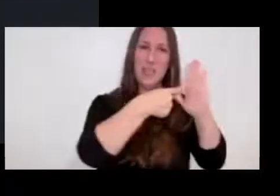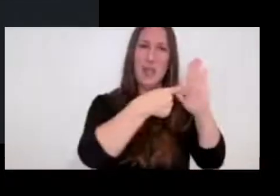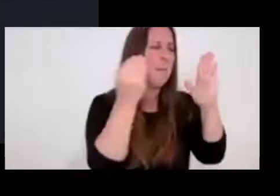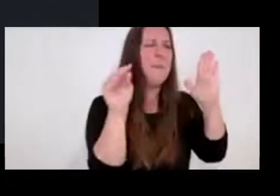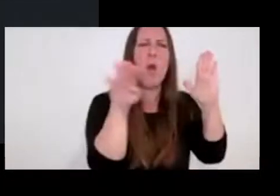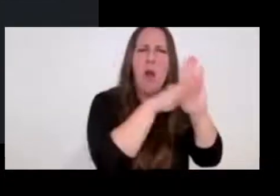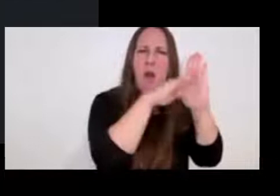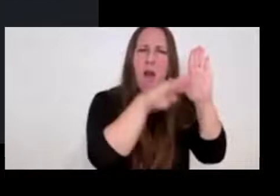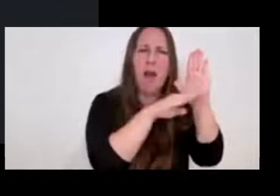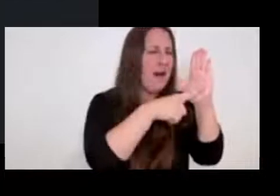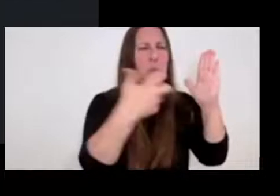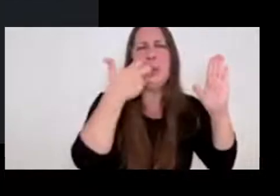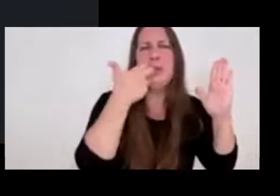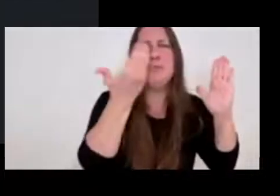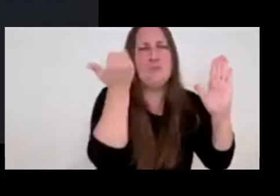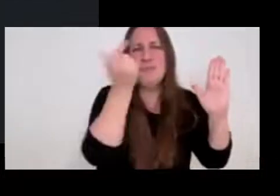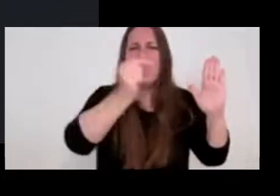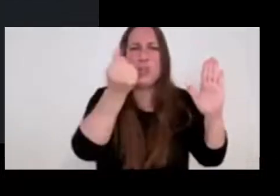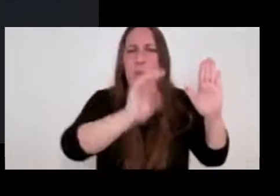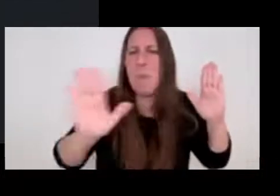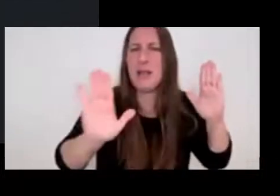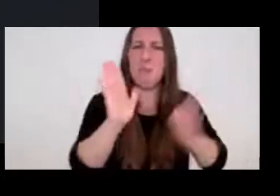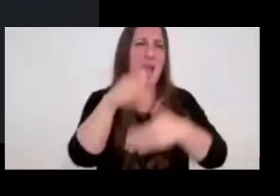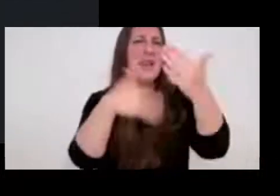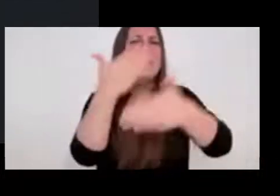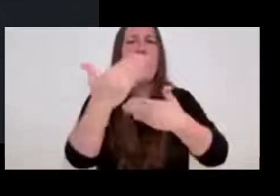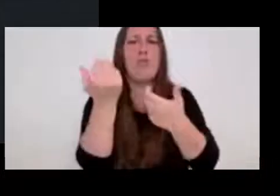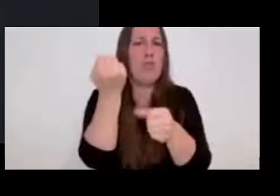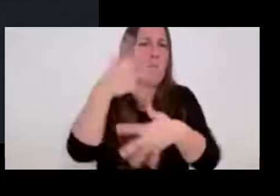adecuadas para el desarrollo de una actividad, digamos, ¿no?